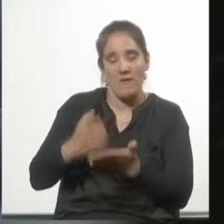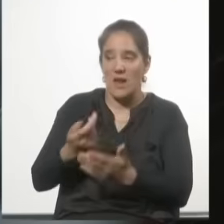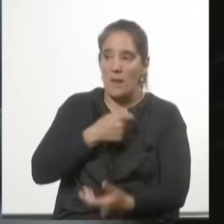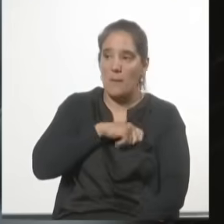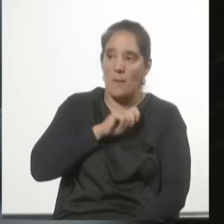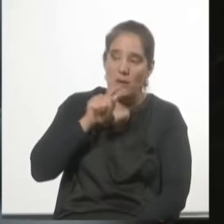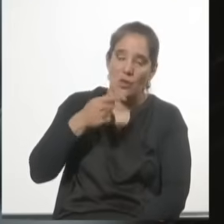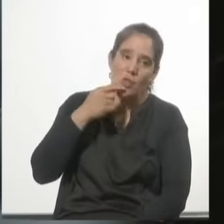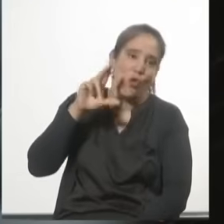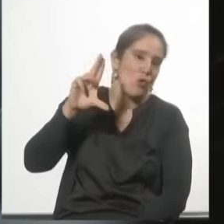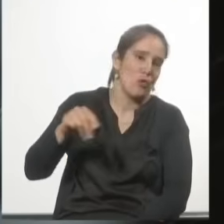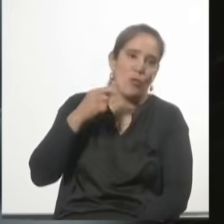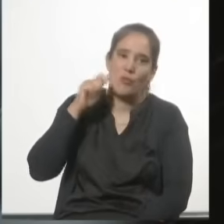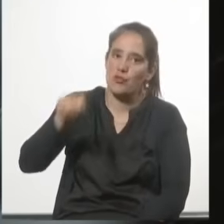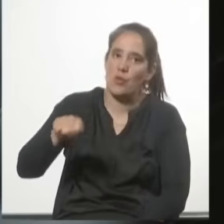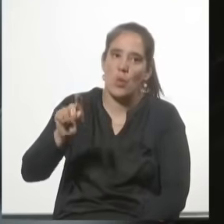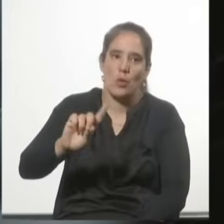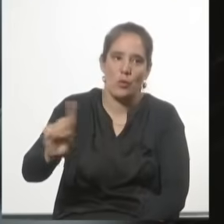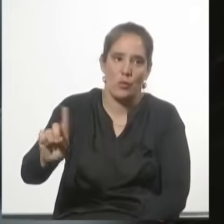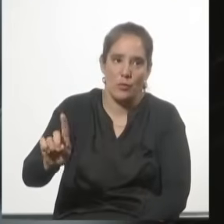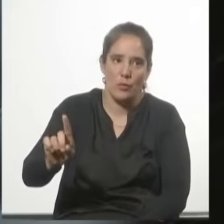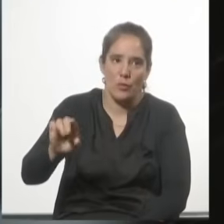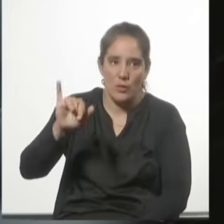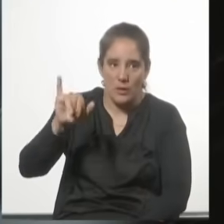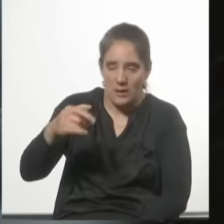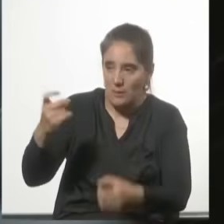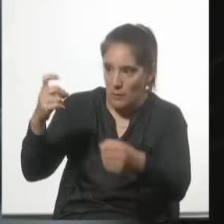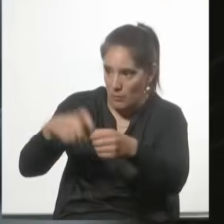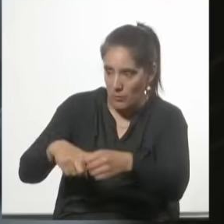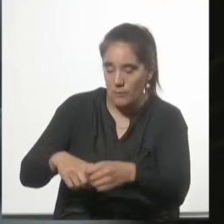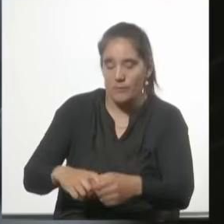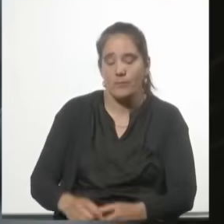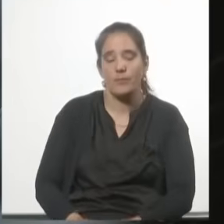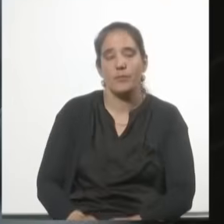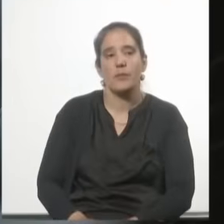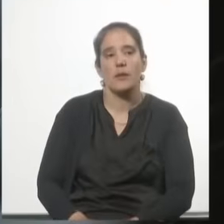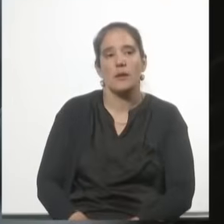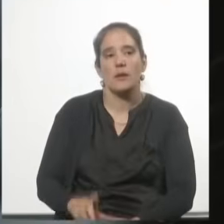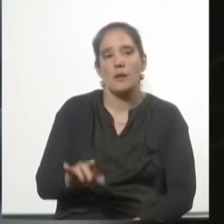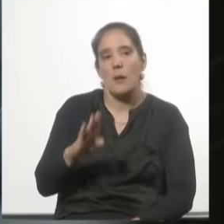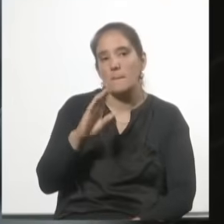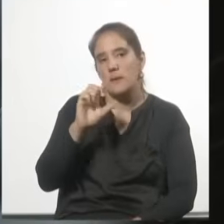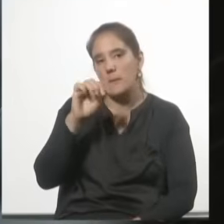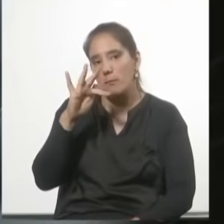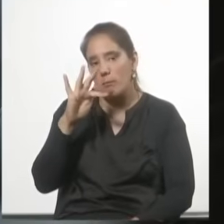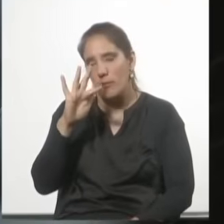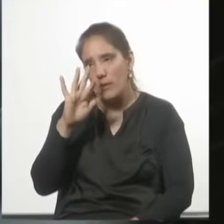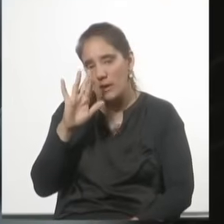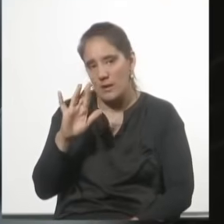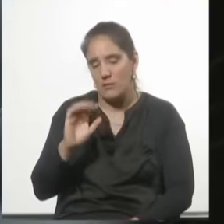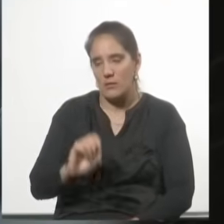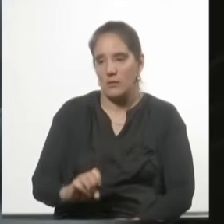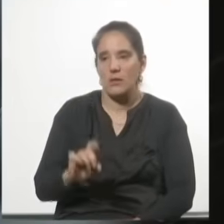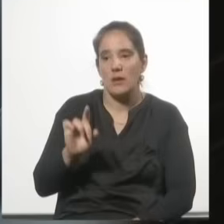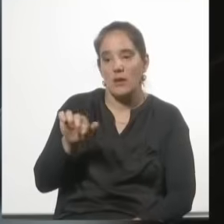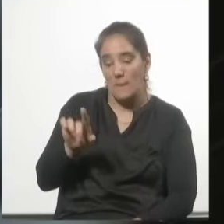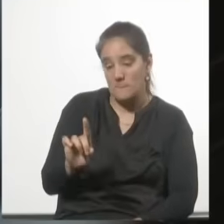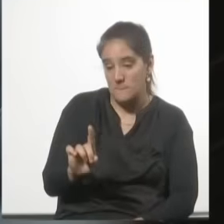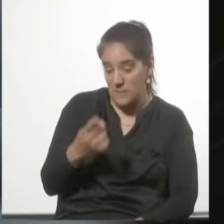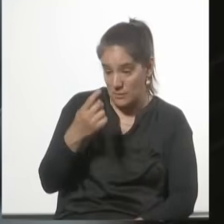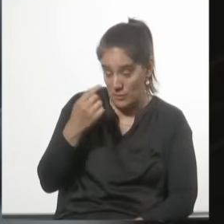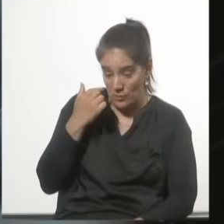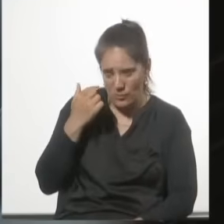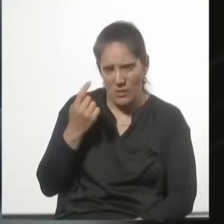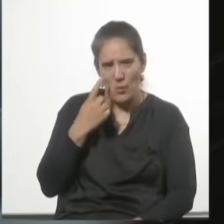española en la que además está nucleada la propia empresa Cardama, tal el caso de Pimar. En lugar de advertir que